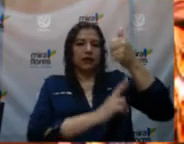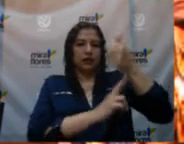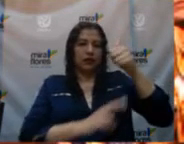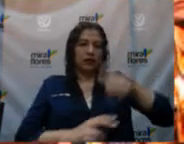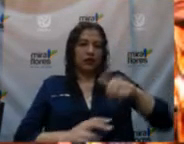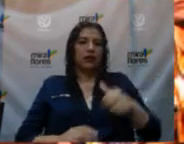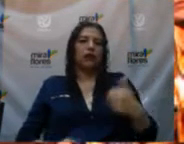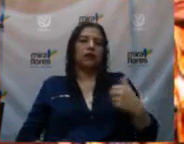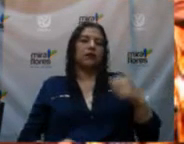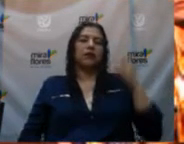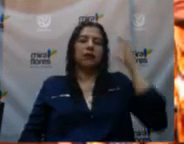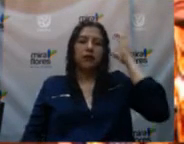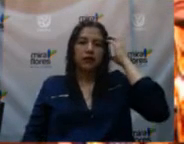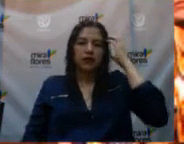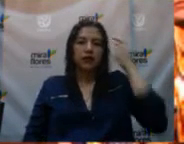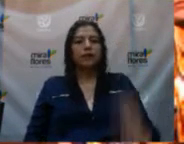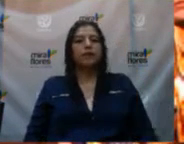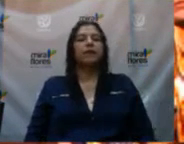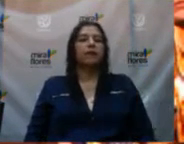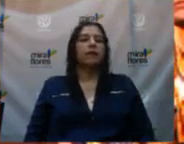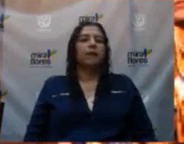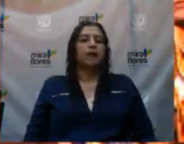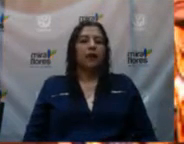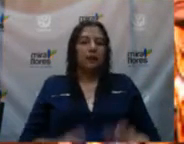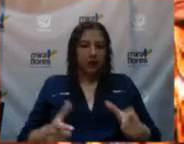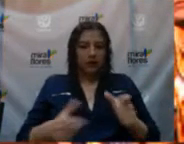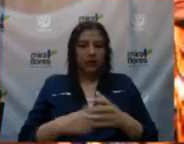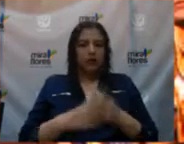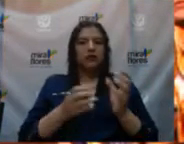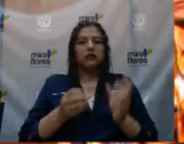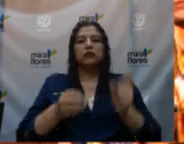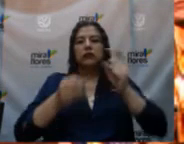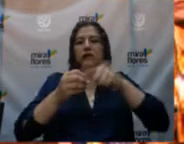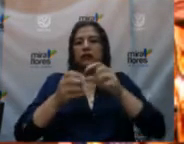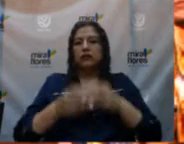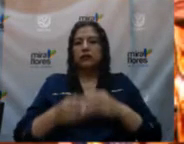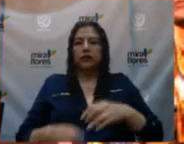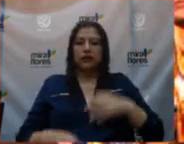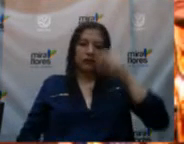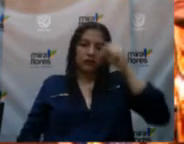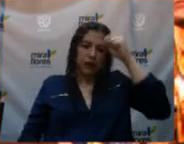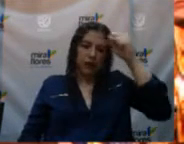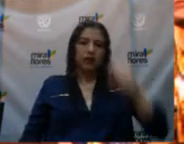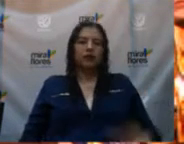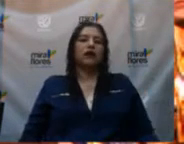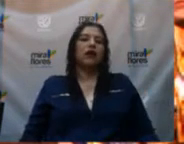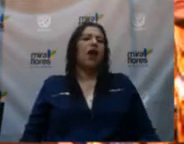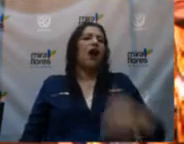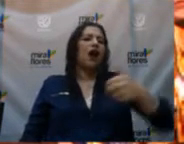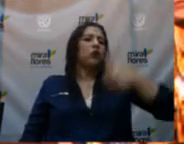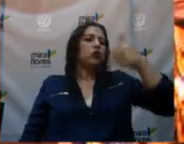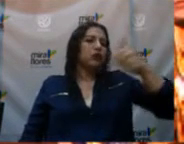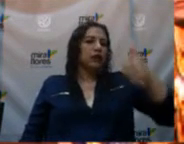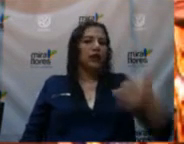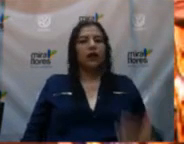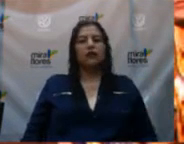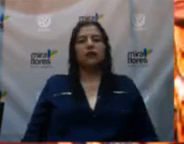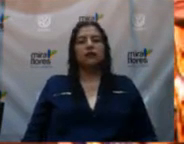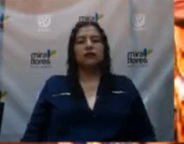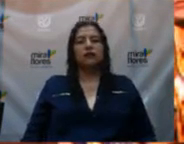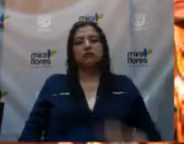Miraflores. Señoras y señores del cuerpo diplomático. Autoridades presentes. Funcionarios